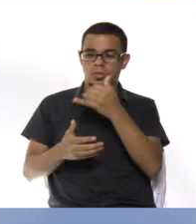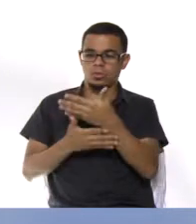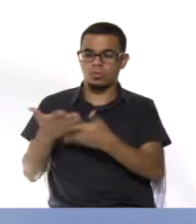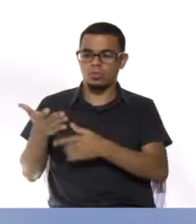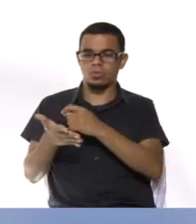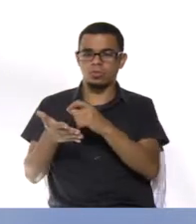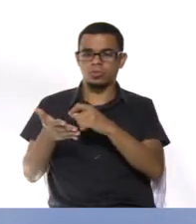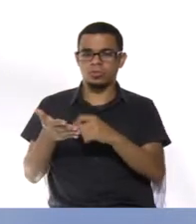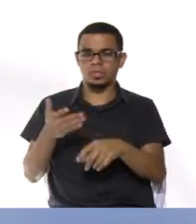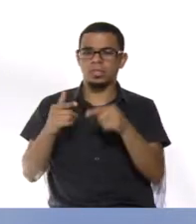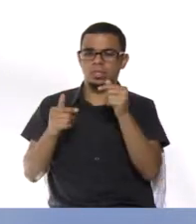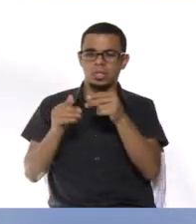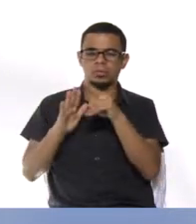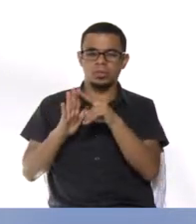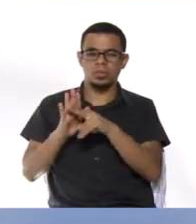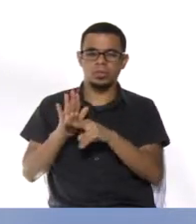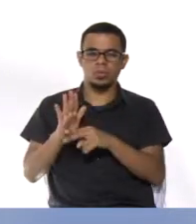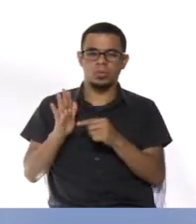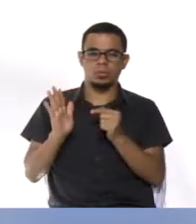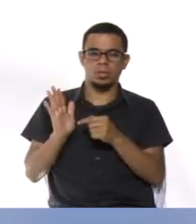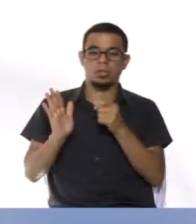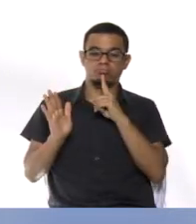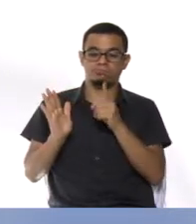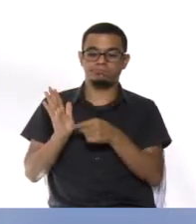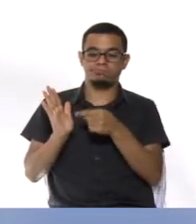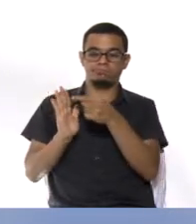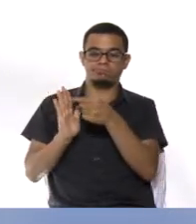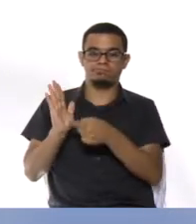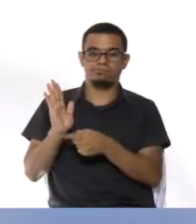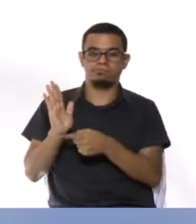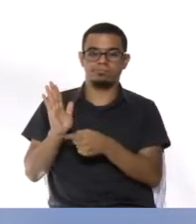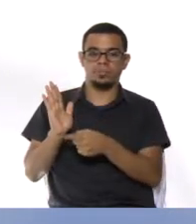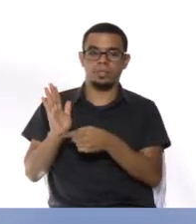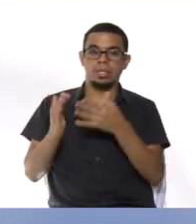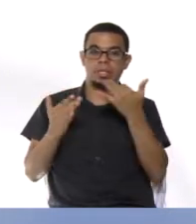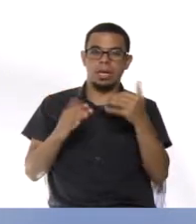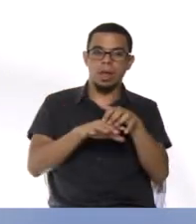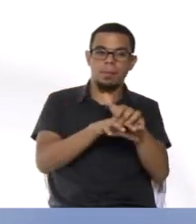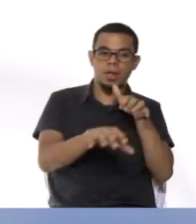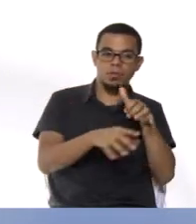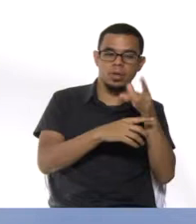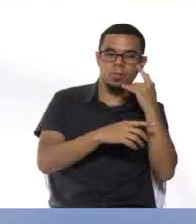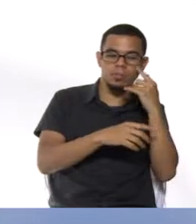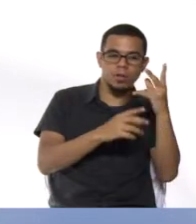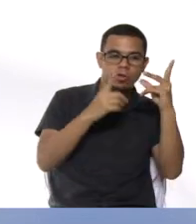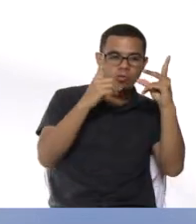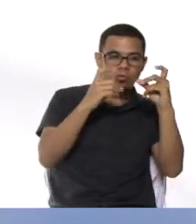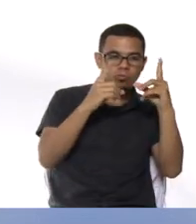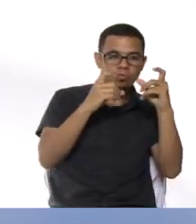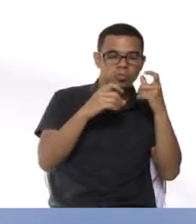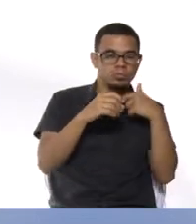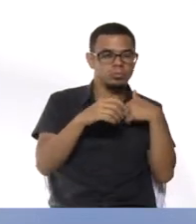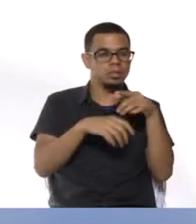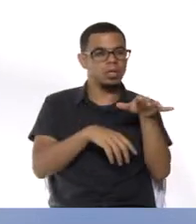porque tiene también una estructura. Recordando que los estudiantes también se dan mucho por las imágenes, los dibujos, de qué trata. El